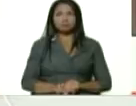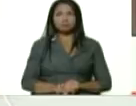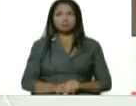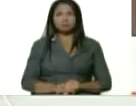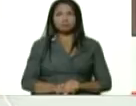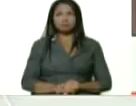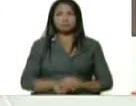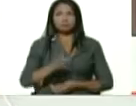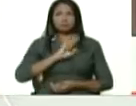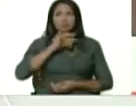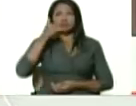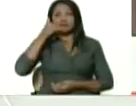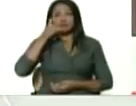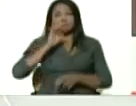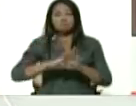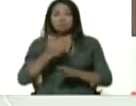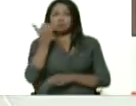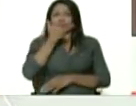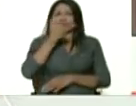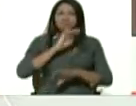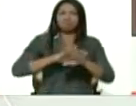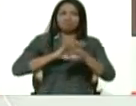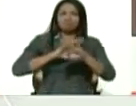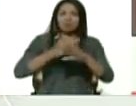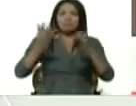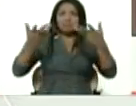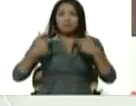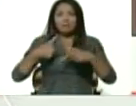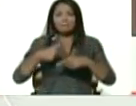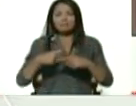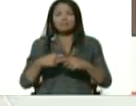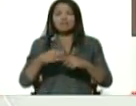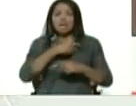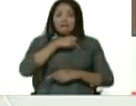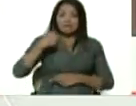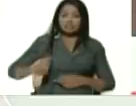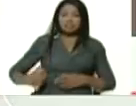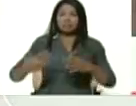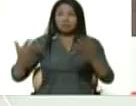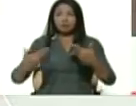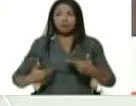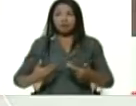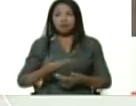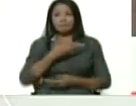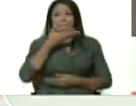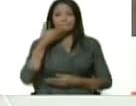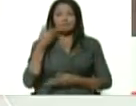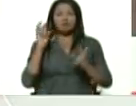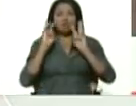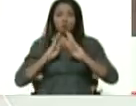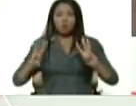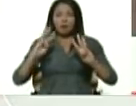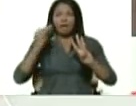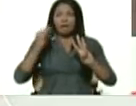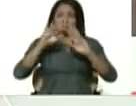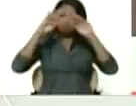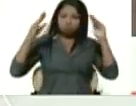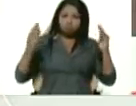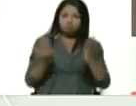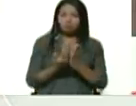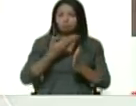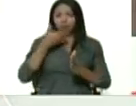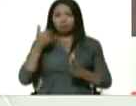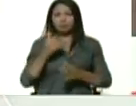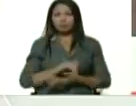Mi teléfono Huawei, porque se ríen. Me lo regalaron en China, Huawei, la mejor marca de teléfono del mundo.